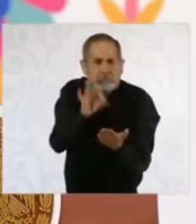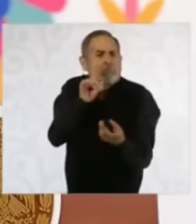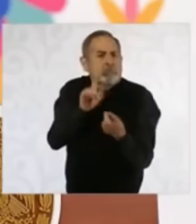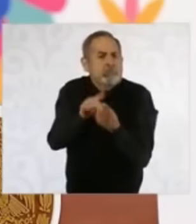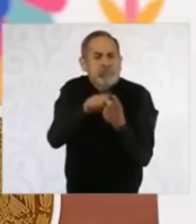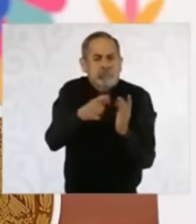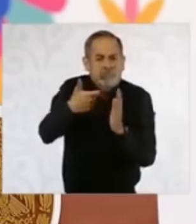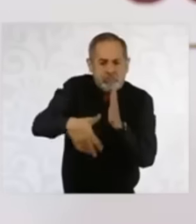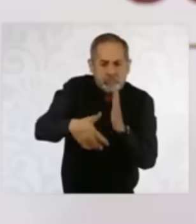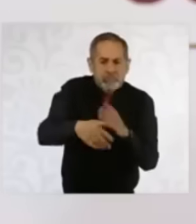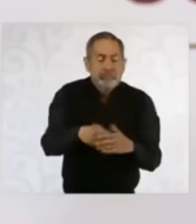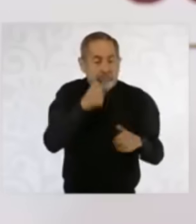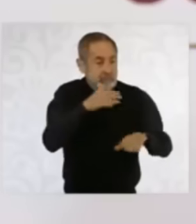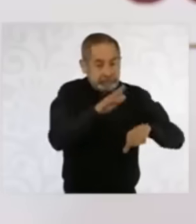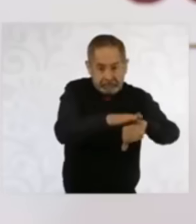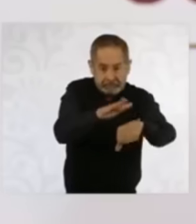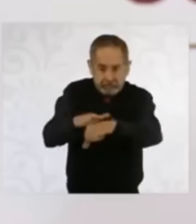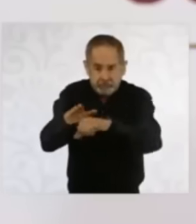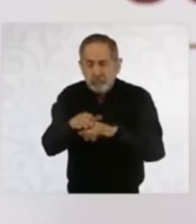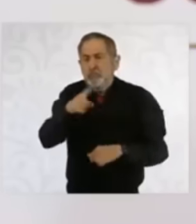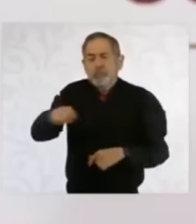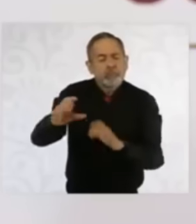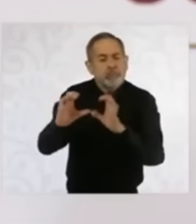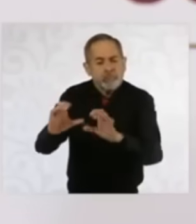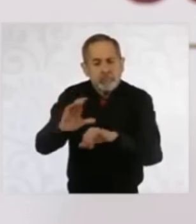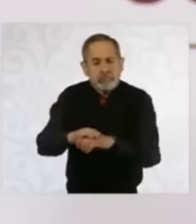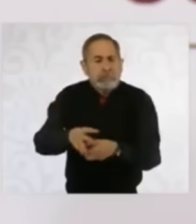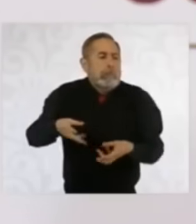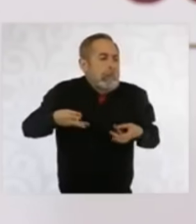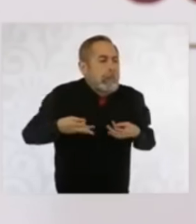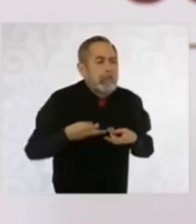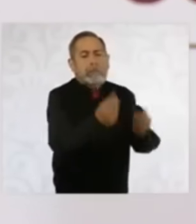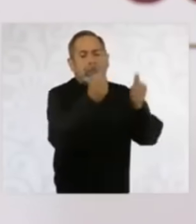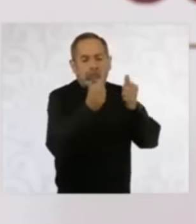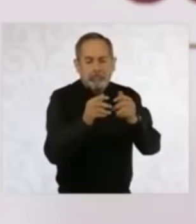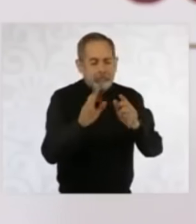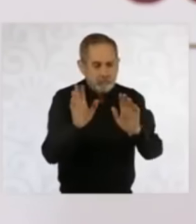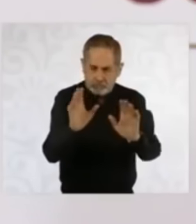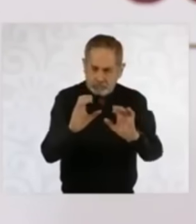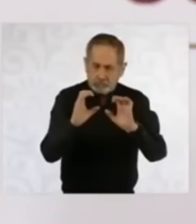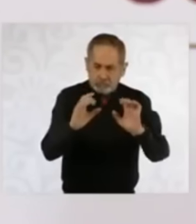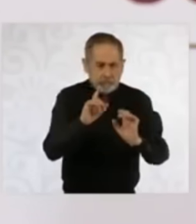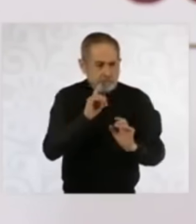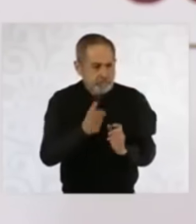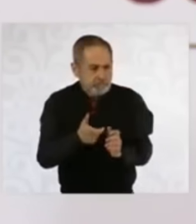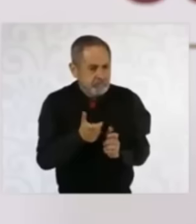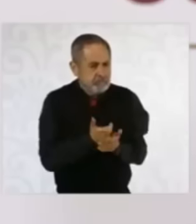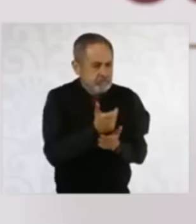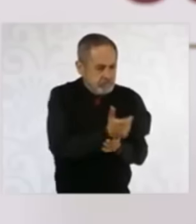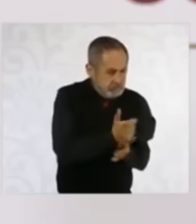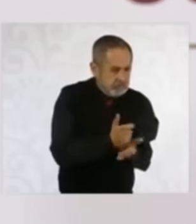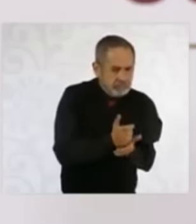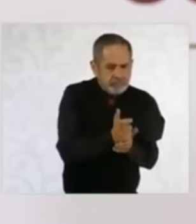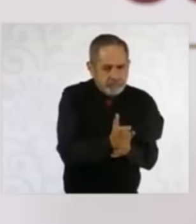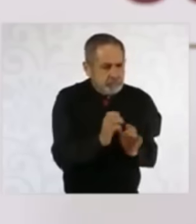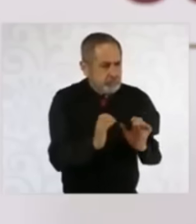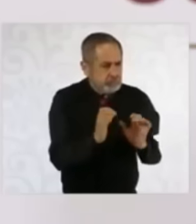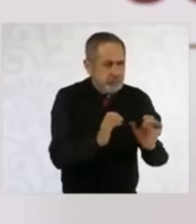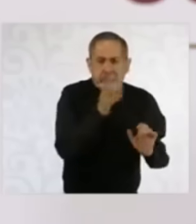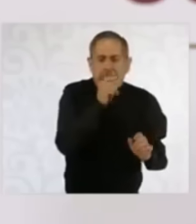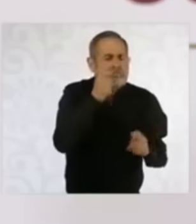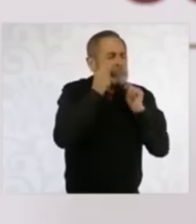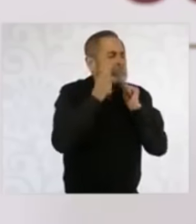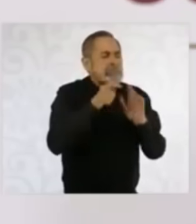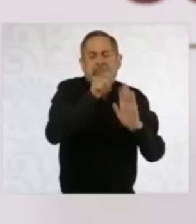avísenle para que no se quede fuera además estén pendientes en sus casitas adultos mayores de 65 y más y